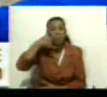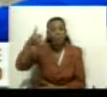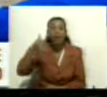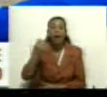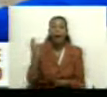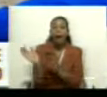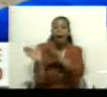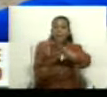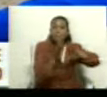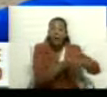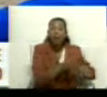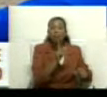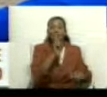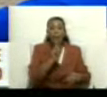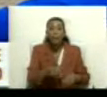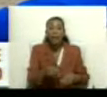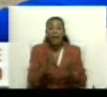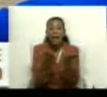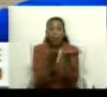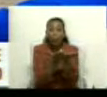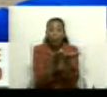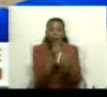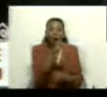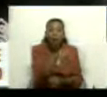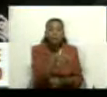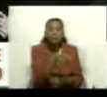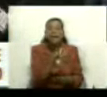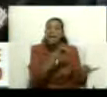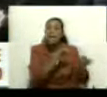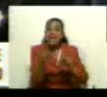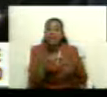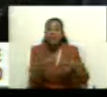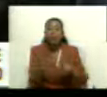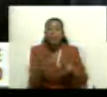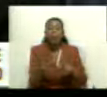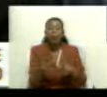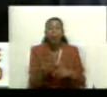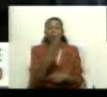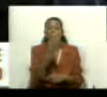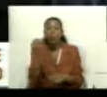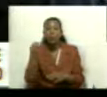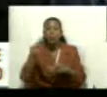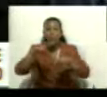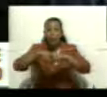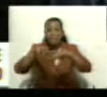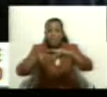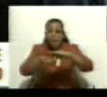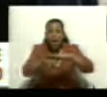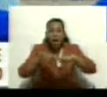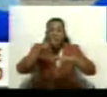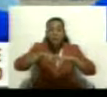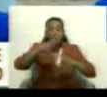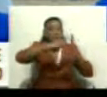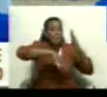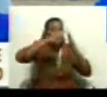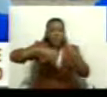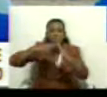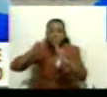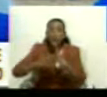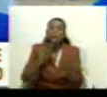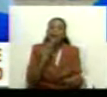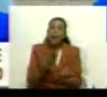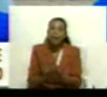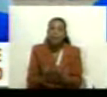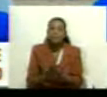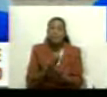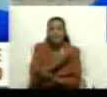tenemos en la unidad educativa Francisco Verde, ya llegó la dotación de 400 mesasillas y ya llegó la pintura. Entonces damos las gracias al